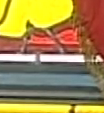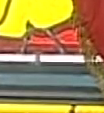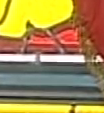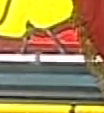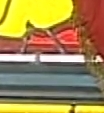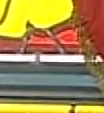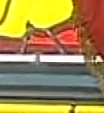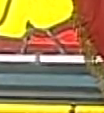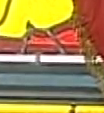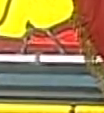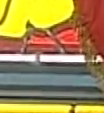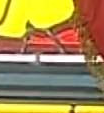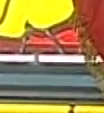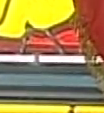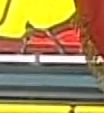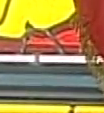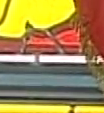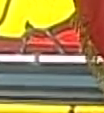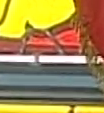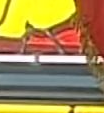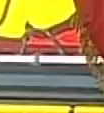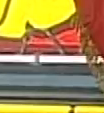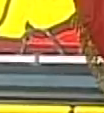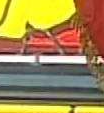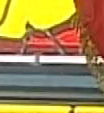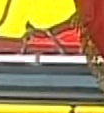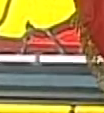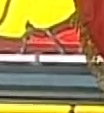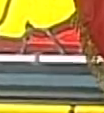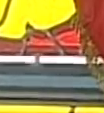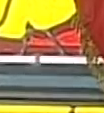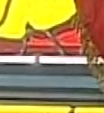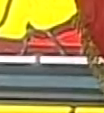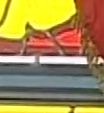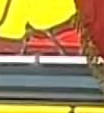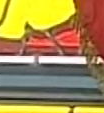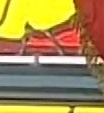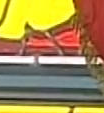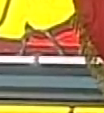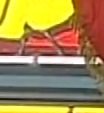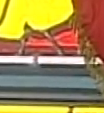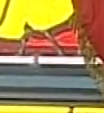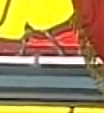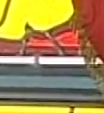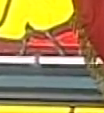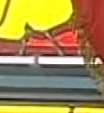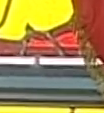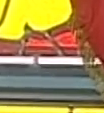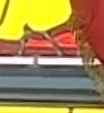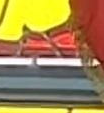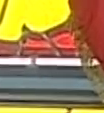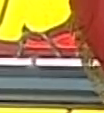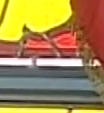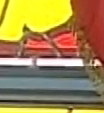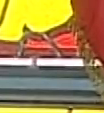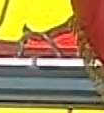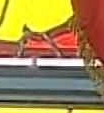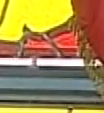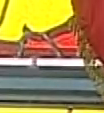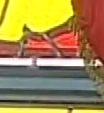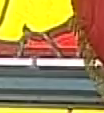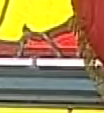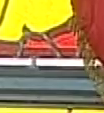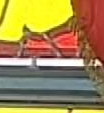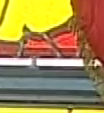las distintas instancias y entes territoriales. Además, presidente, lo que usted ha insistido, recogiendo el legado de